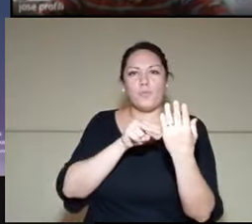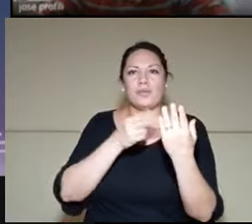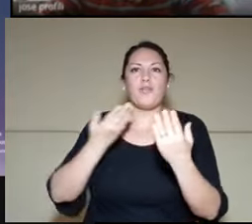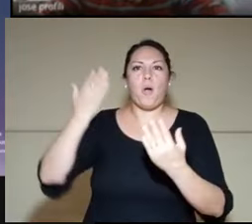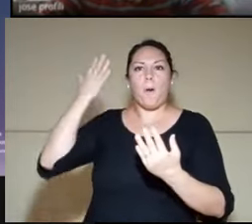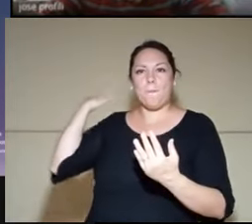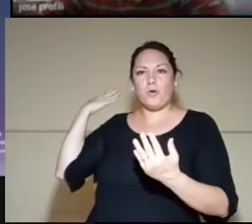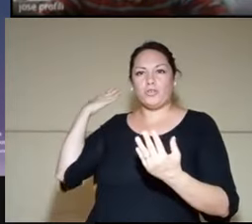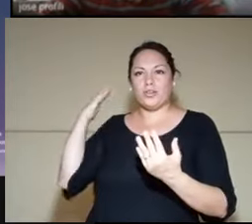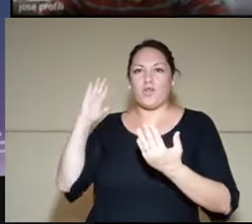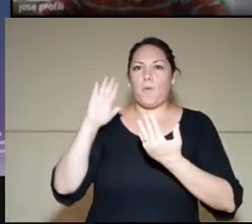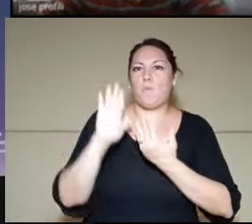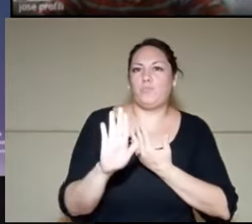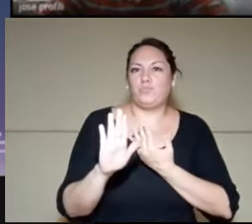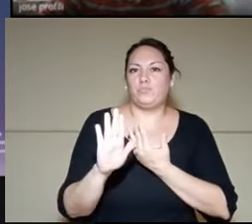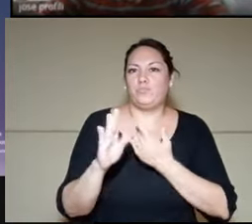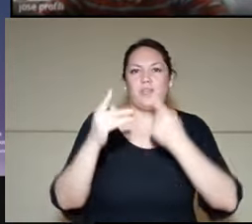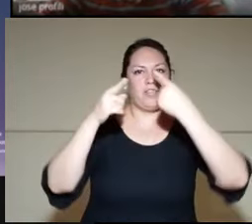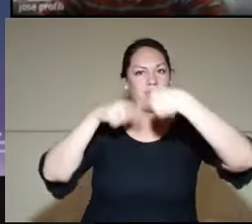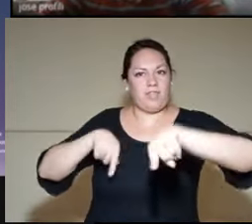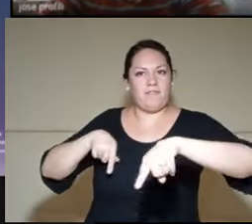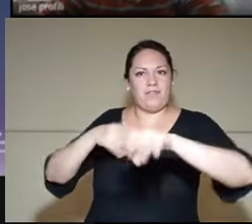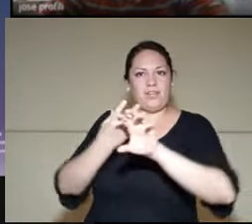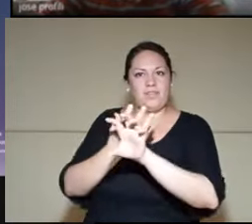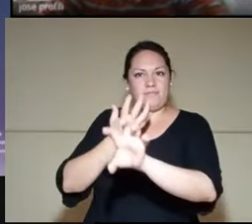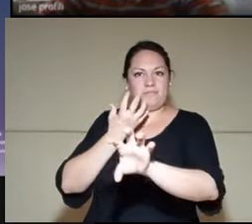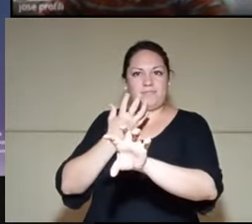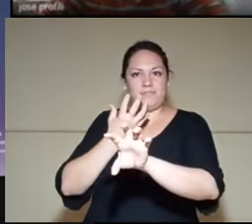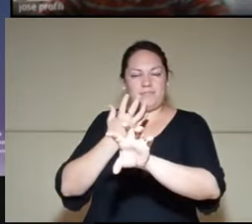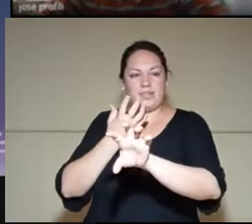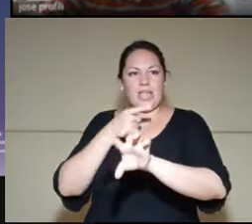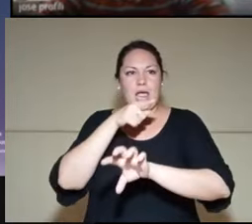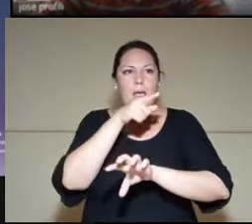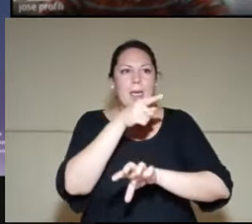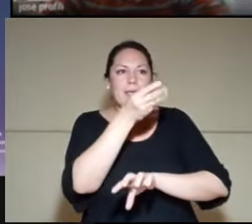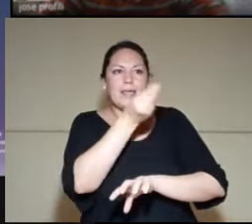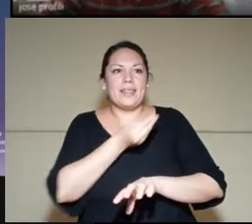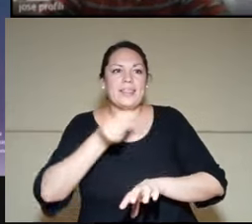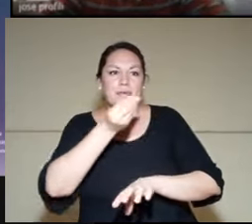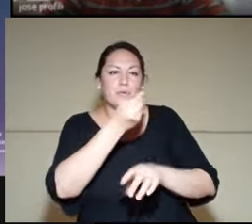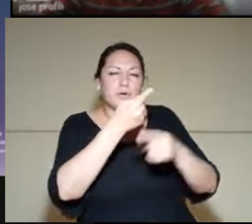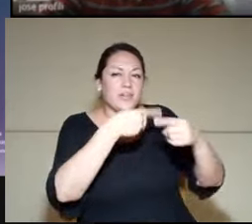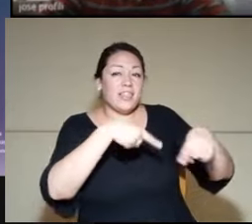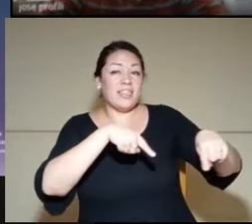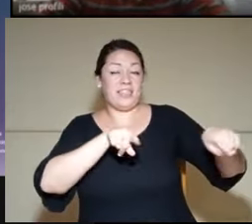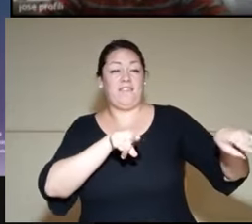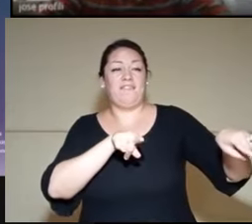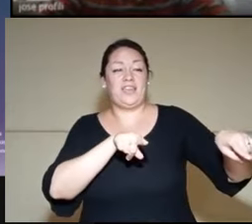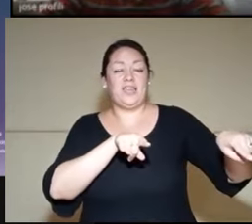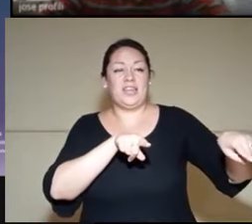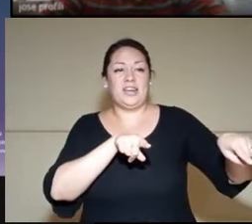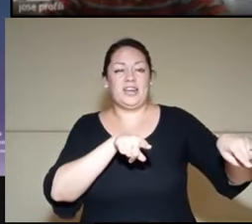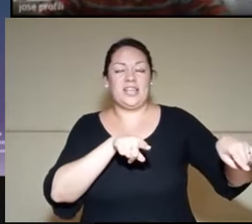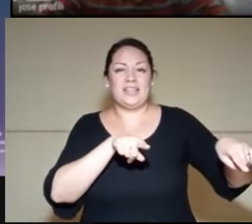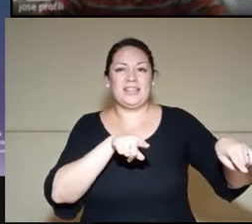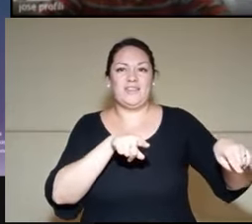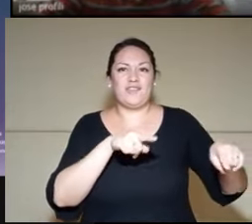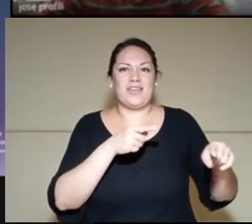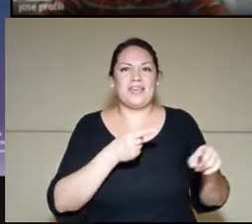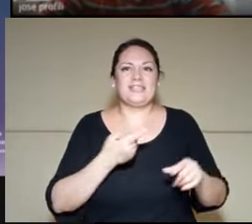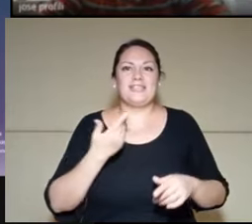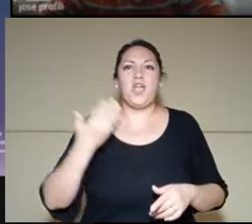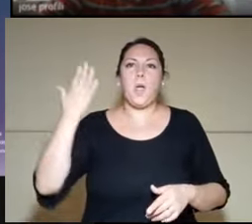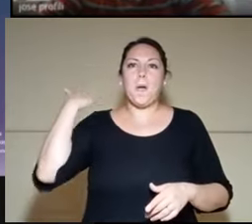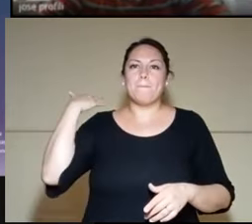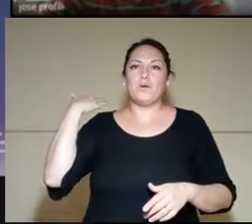180 grados, lo que es posterior y lo que es anterior es anterior. Acá al haber un plano inclinado, en este dibujo, lo que es posterior puede